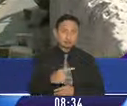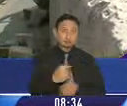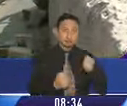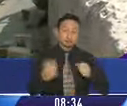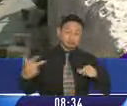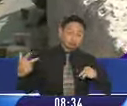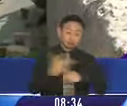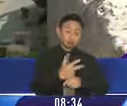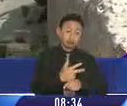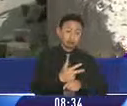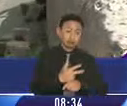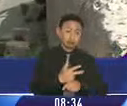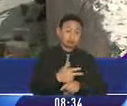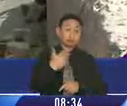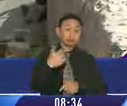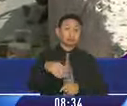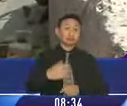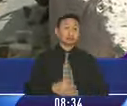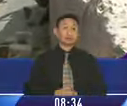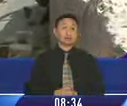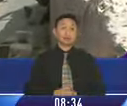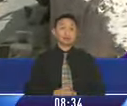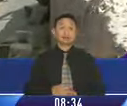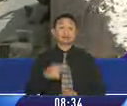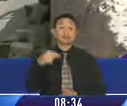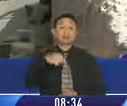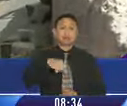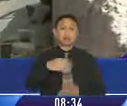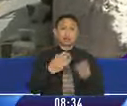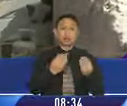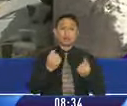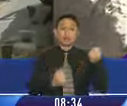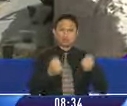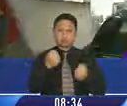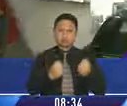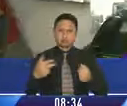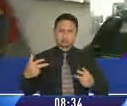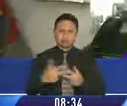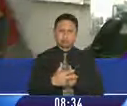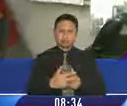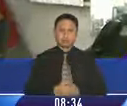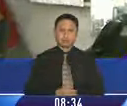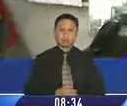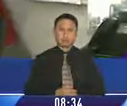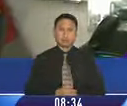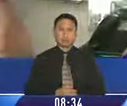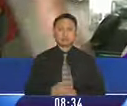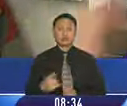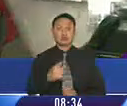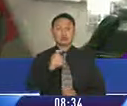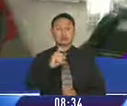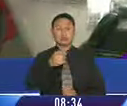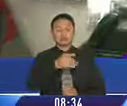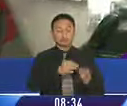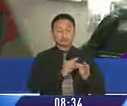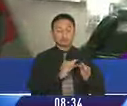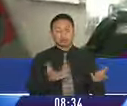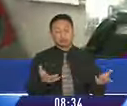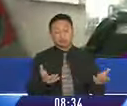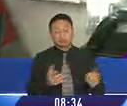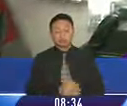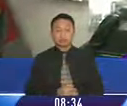otro accidente de tránsito, al ser una vía de bastante carga vehicular. Deben venir a arreglar. Claro,